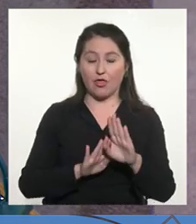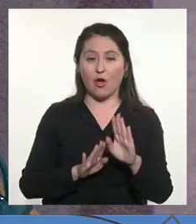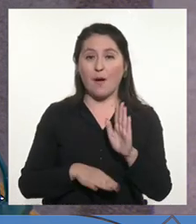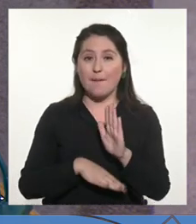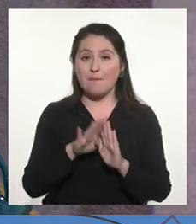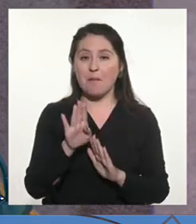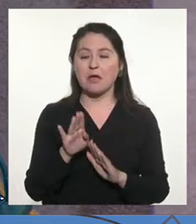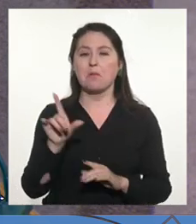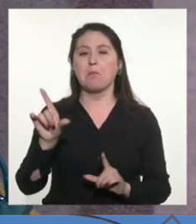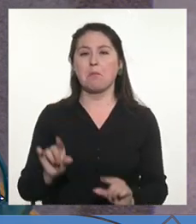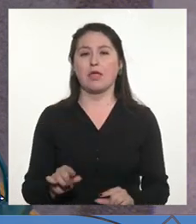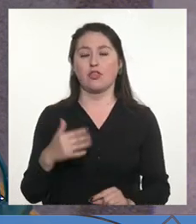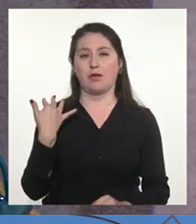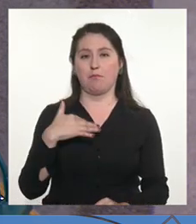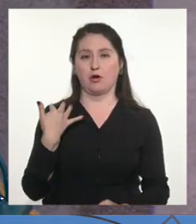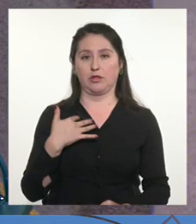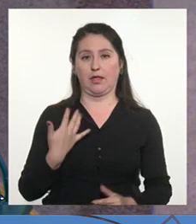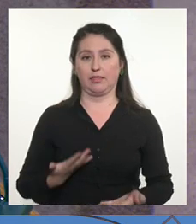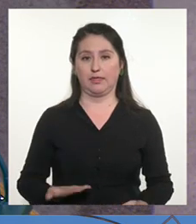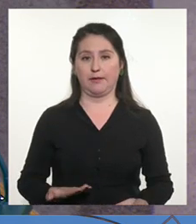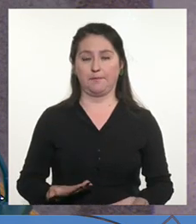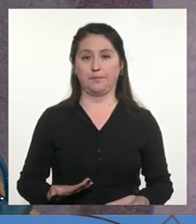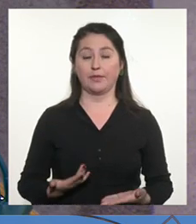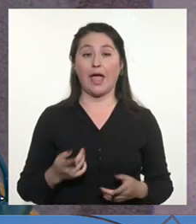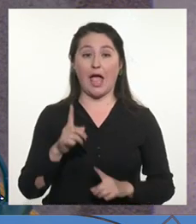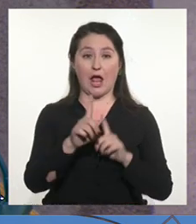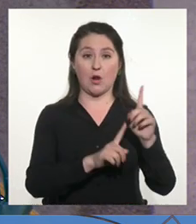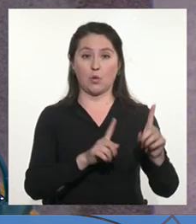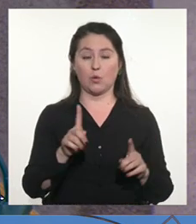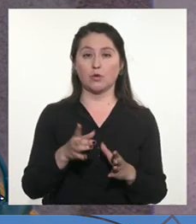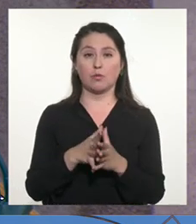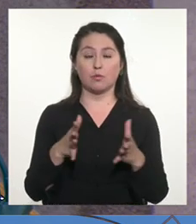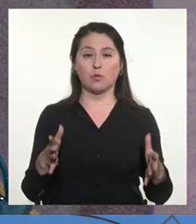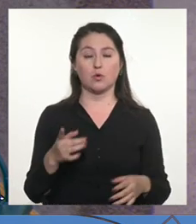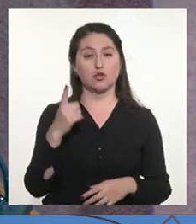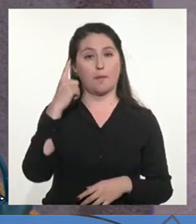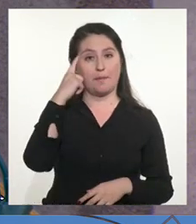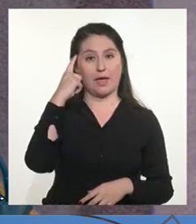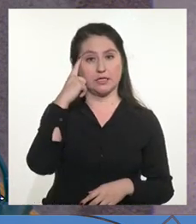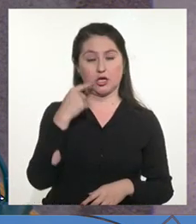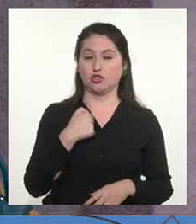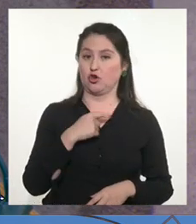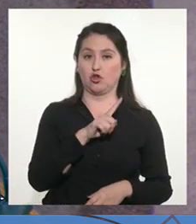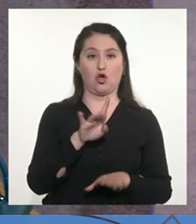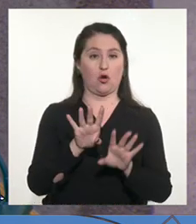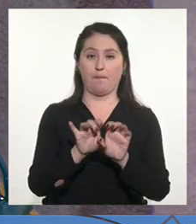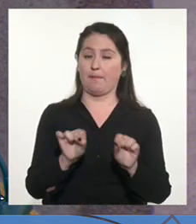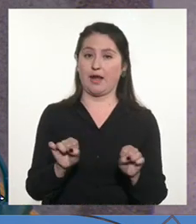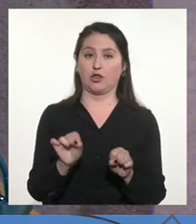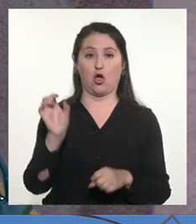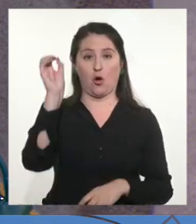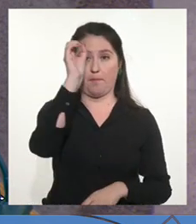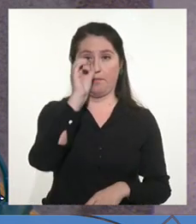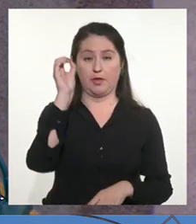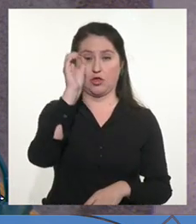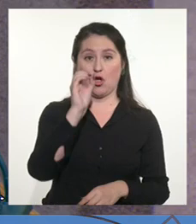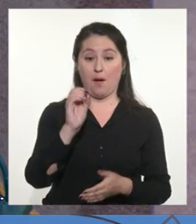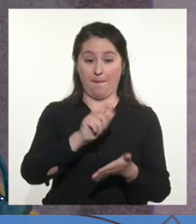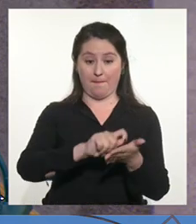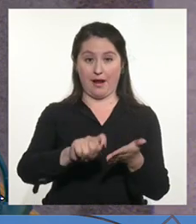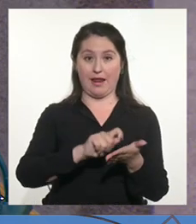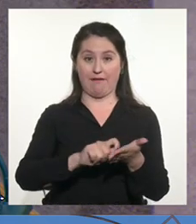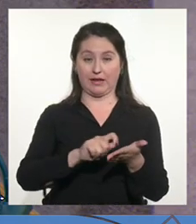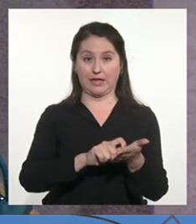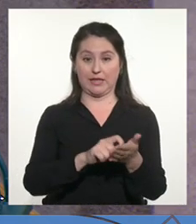irrelevante la ley hay muchos que ya piensan yo no comparto su opinión de que la palabra escrita va a ser